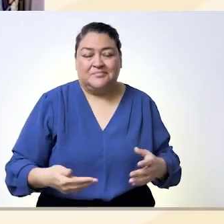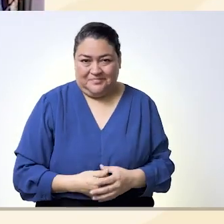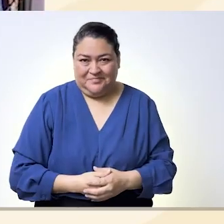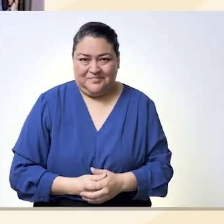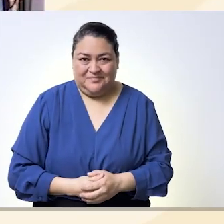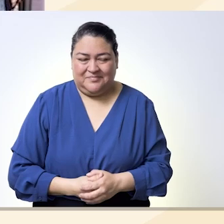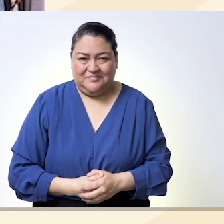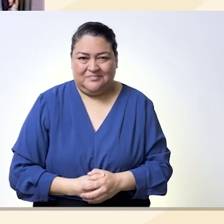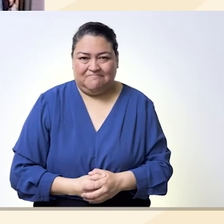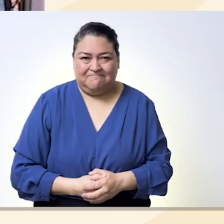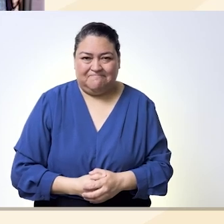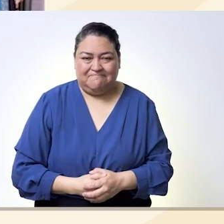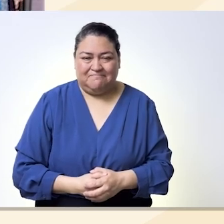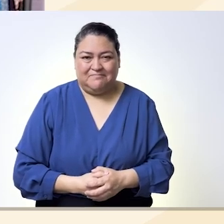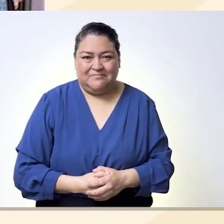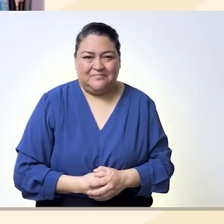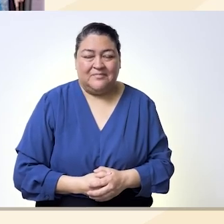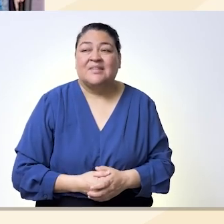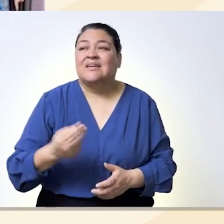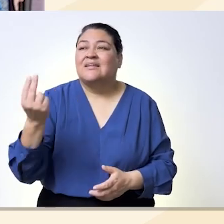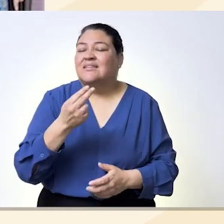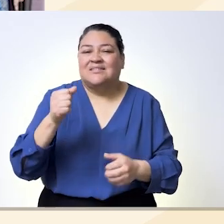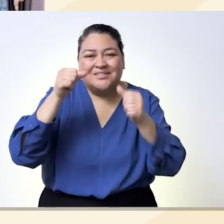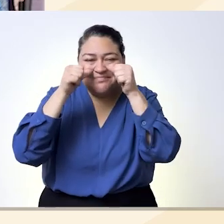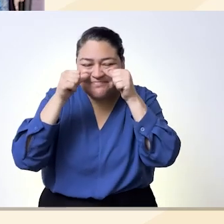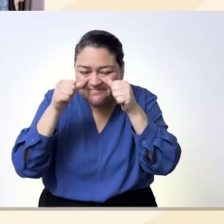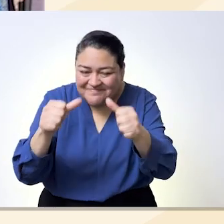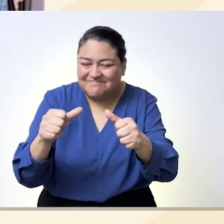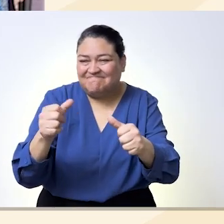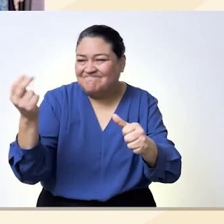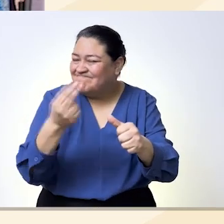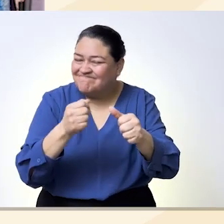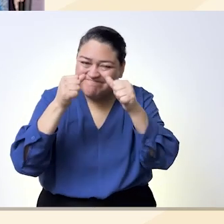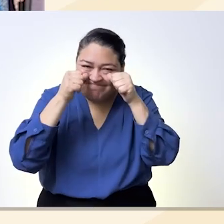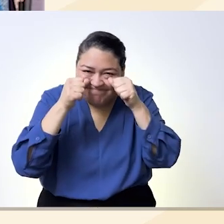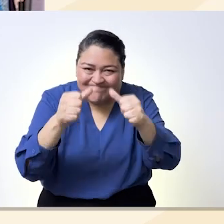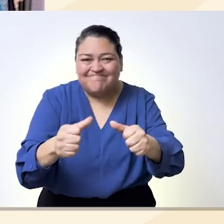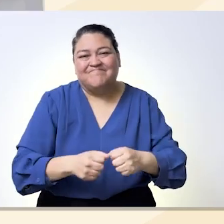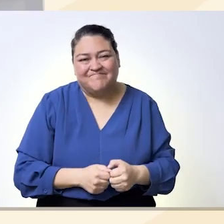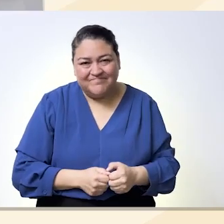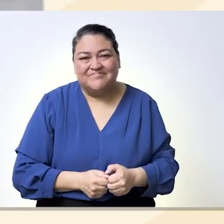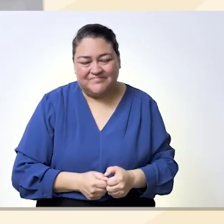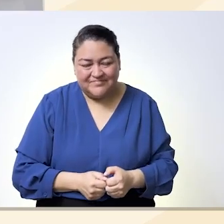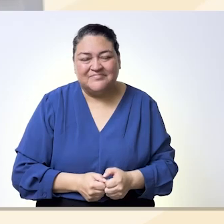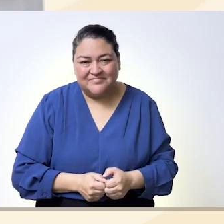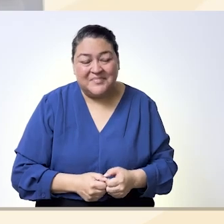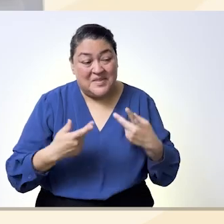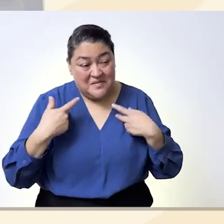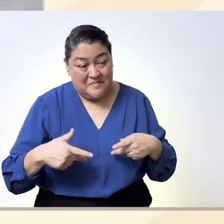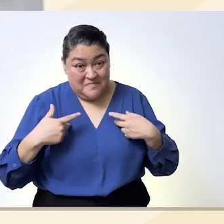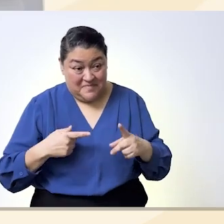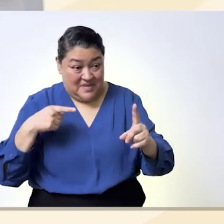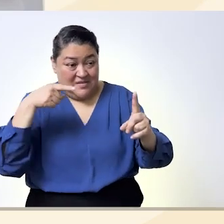hay que aprender a escuchar y hay que aprender a permitir que la otra persona aparezca en sus